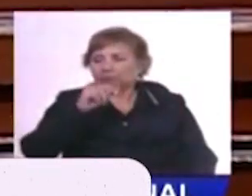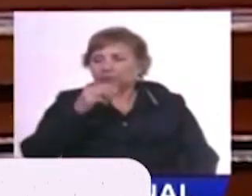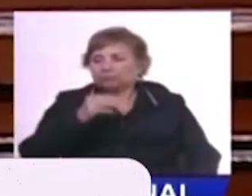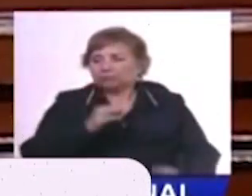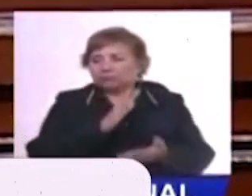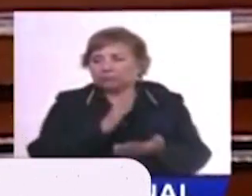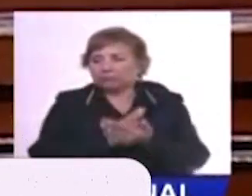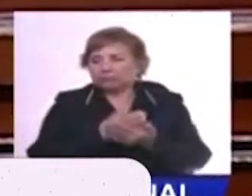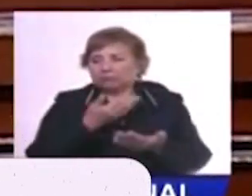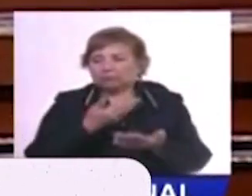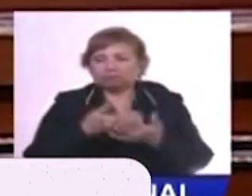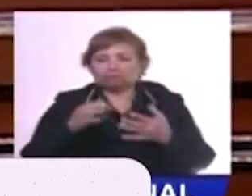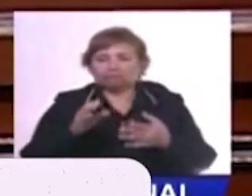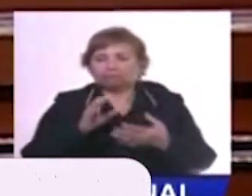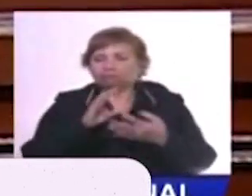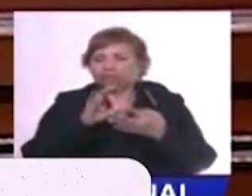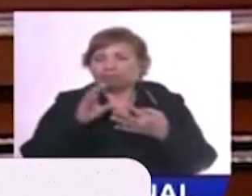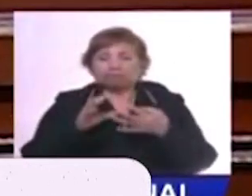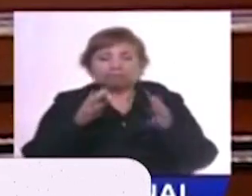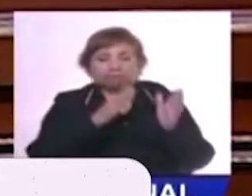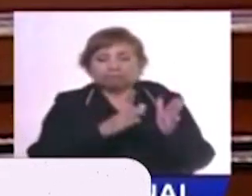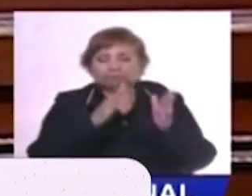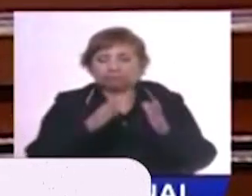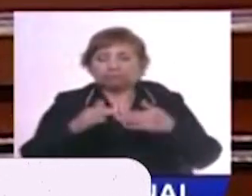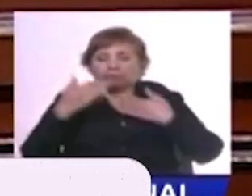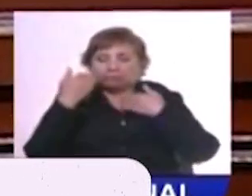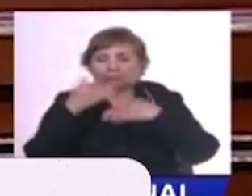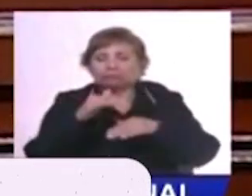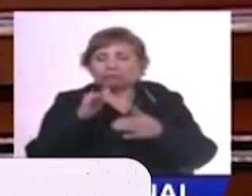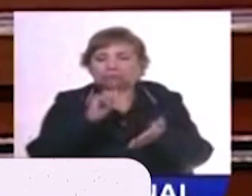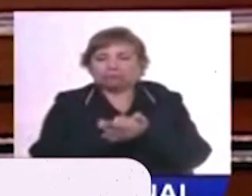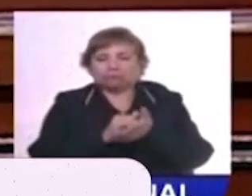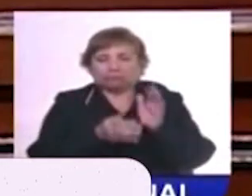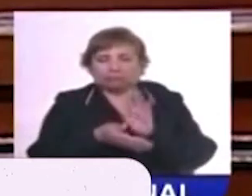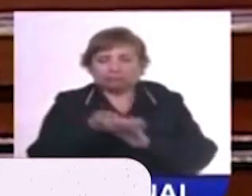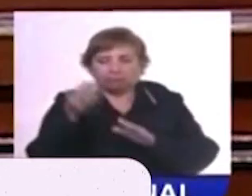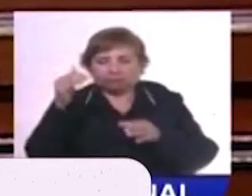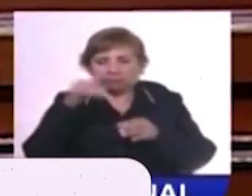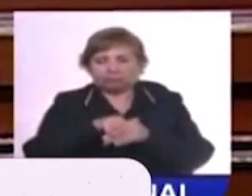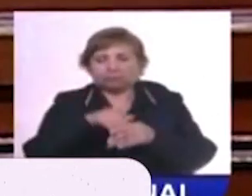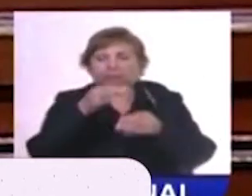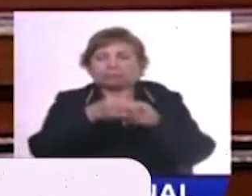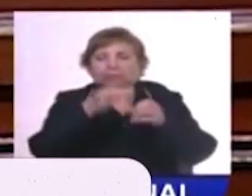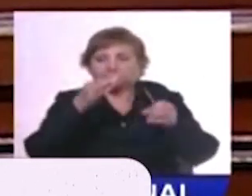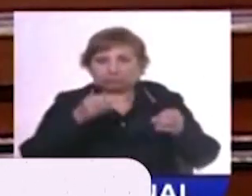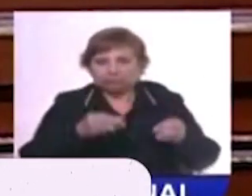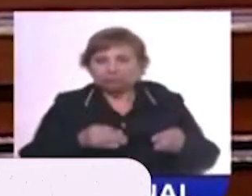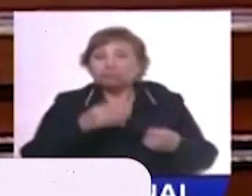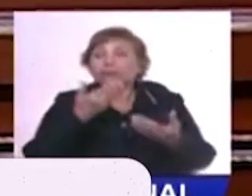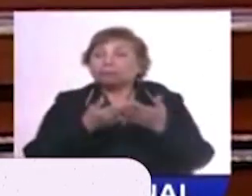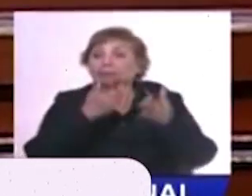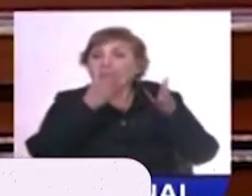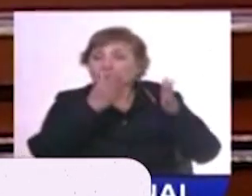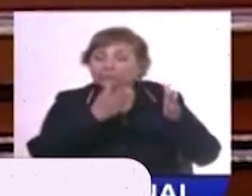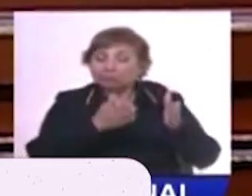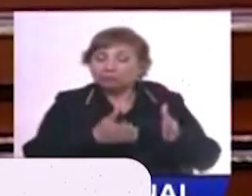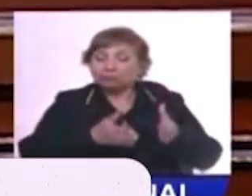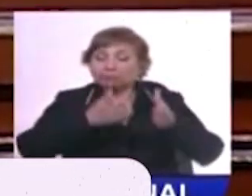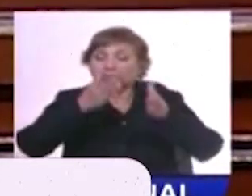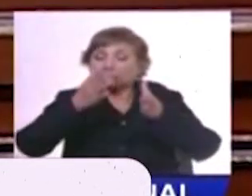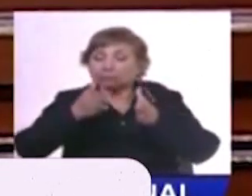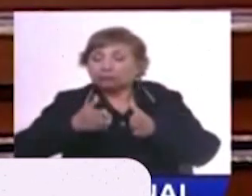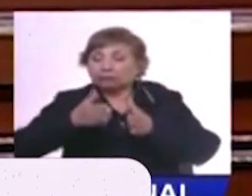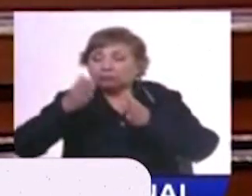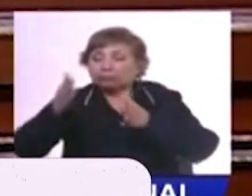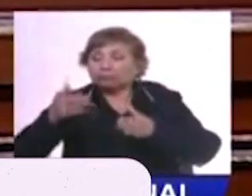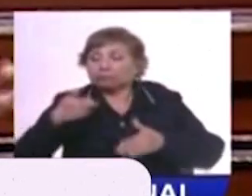Dina Boluarte. Asimismo, Karina, poco antes que la congresista Ruth Luque tomara la palabra, Flavio Cruz, vocero de Perú